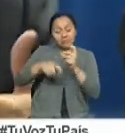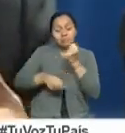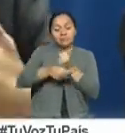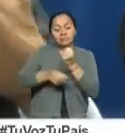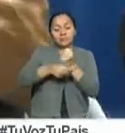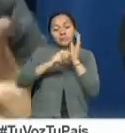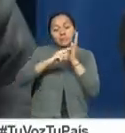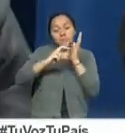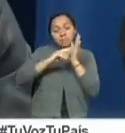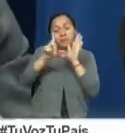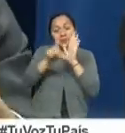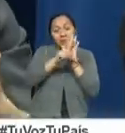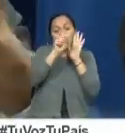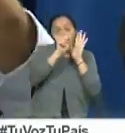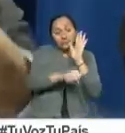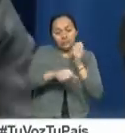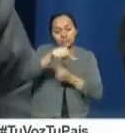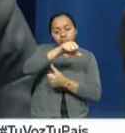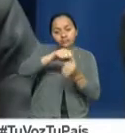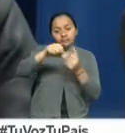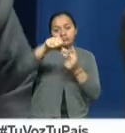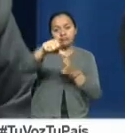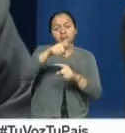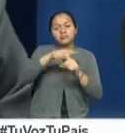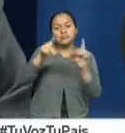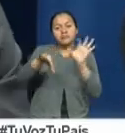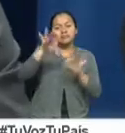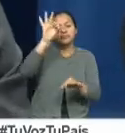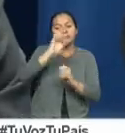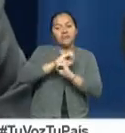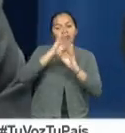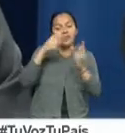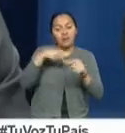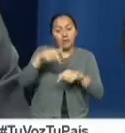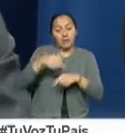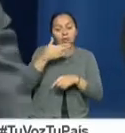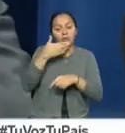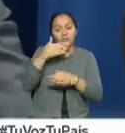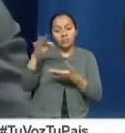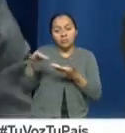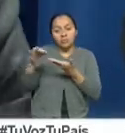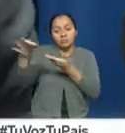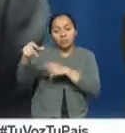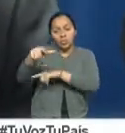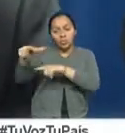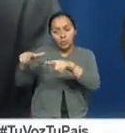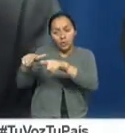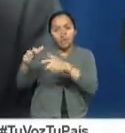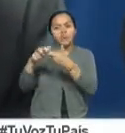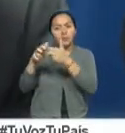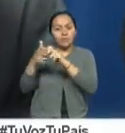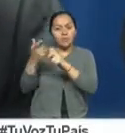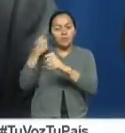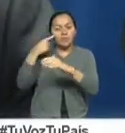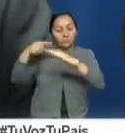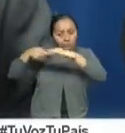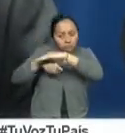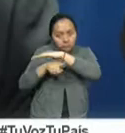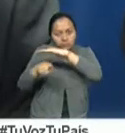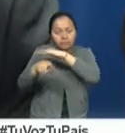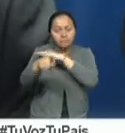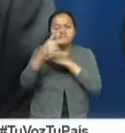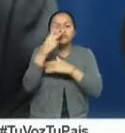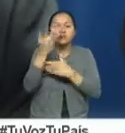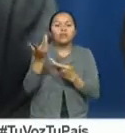mineras legales, es decir, que tienen sus concesiones, pero se ha identificado que desde esa zona precisamente ingresan internamente por las galerías